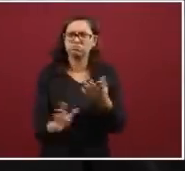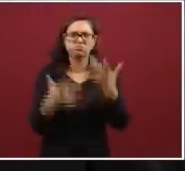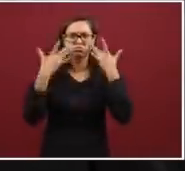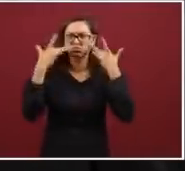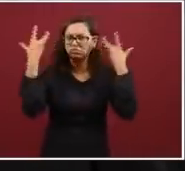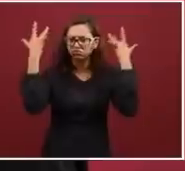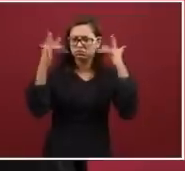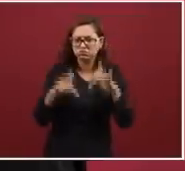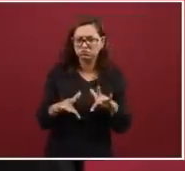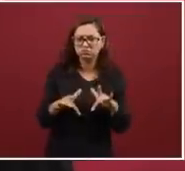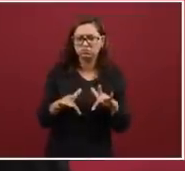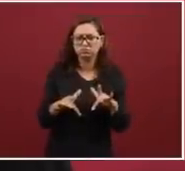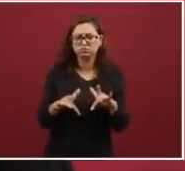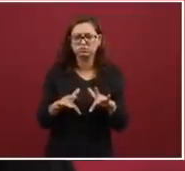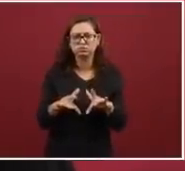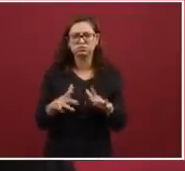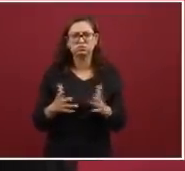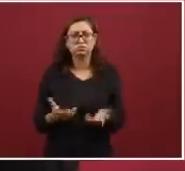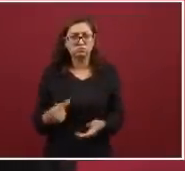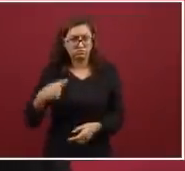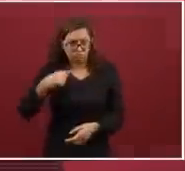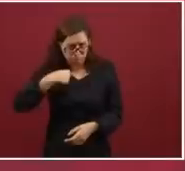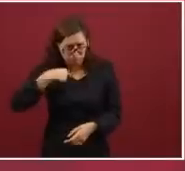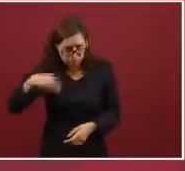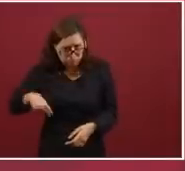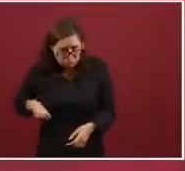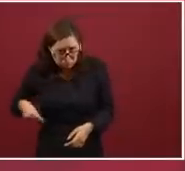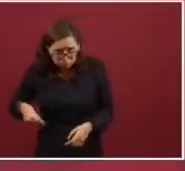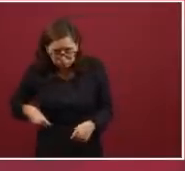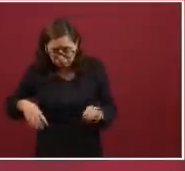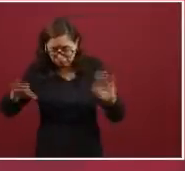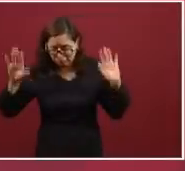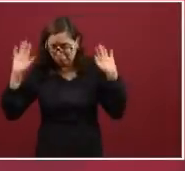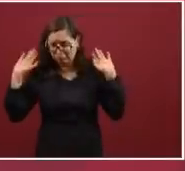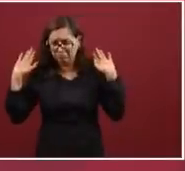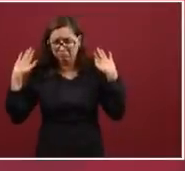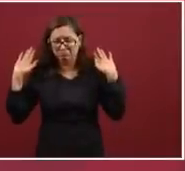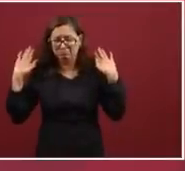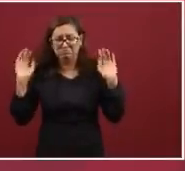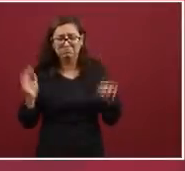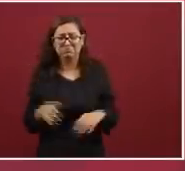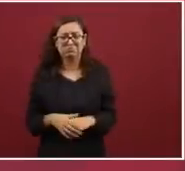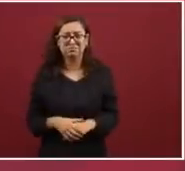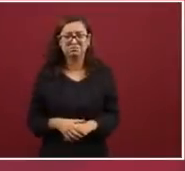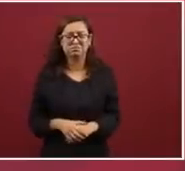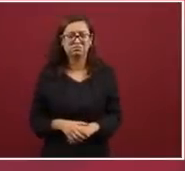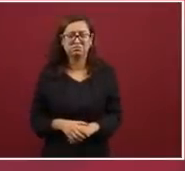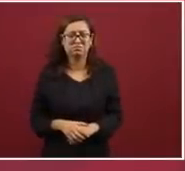medio, pues no es por culpa de nosotros, no es porque